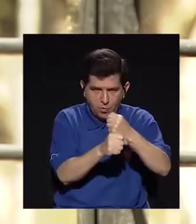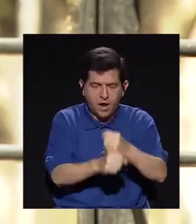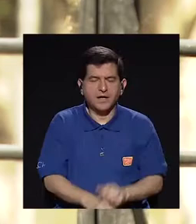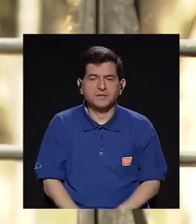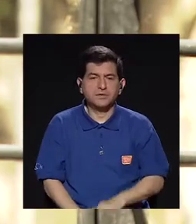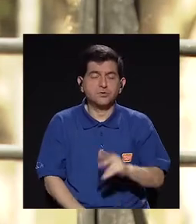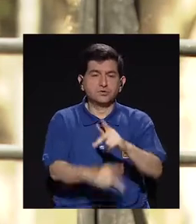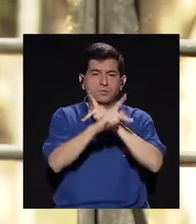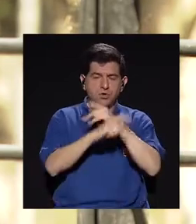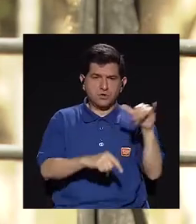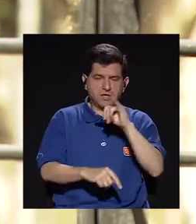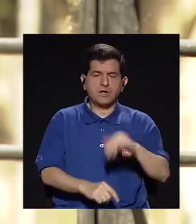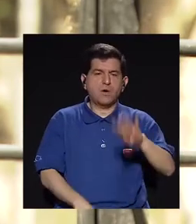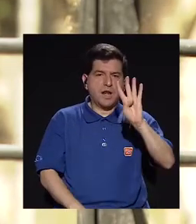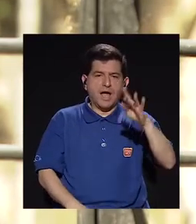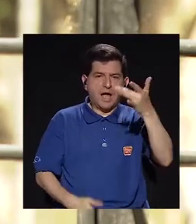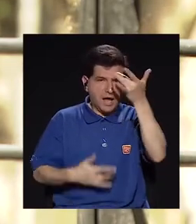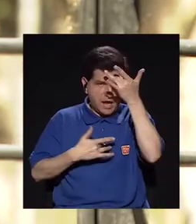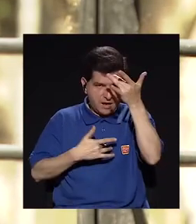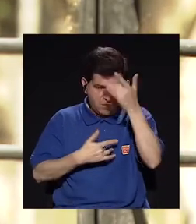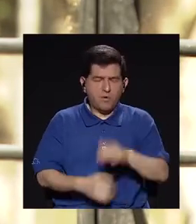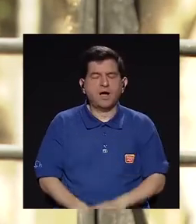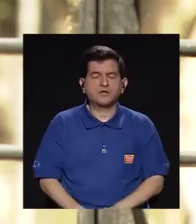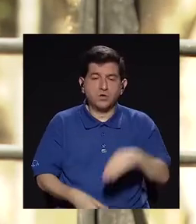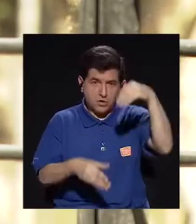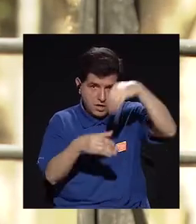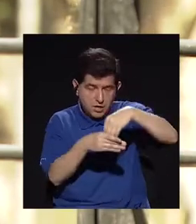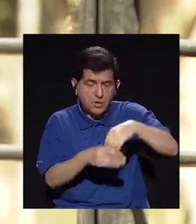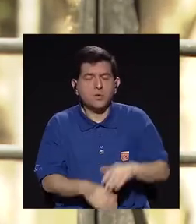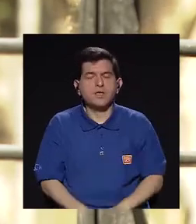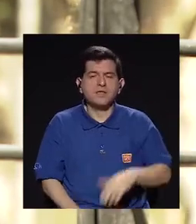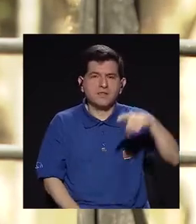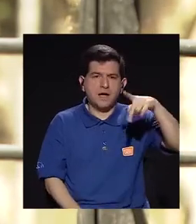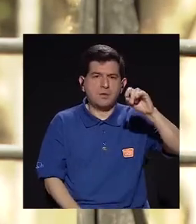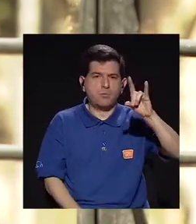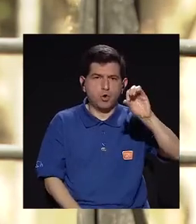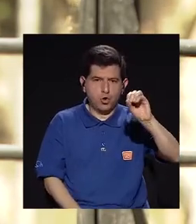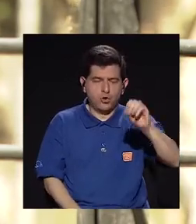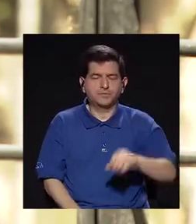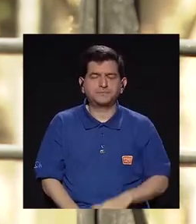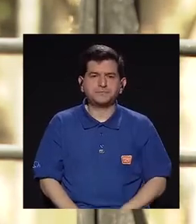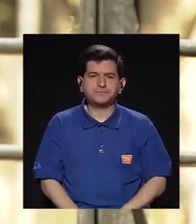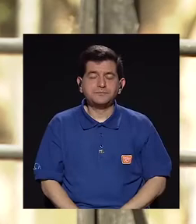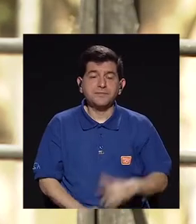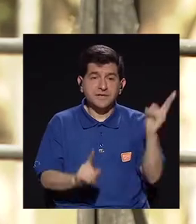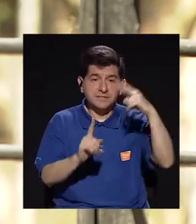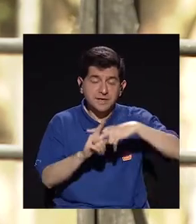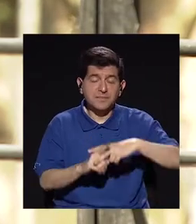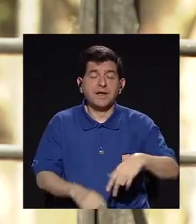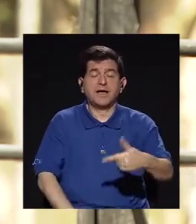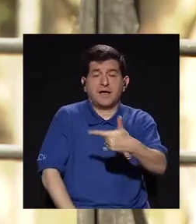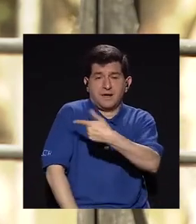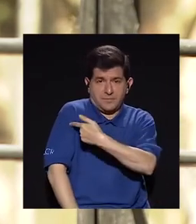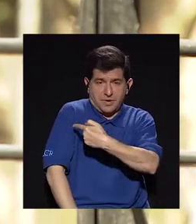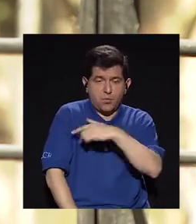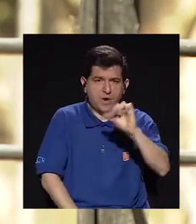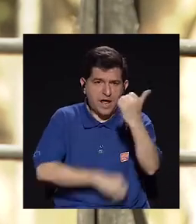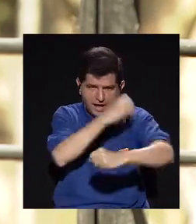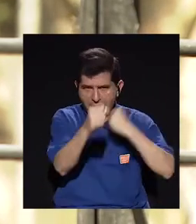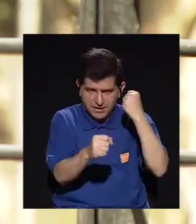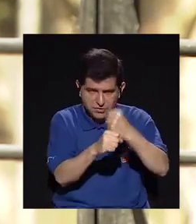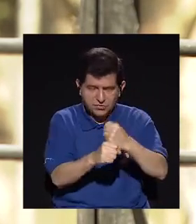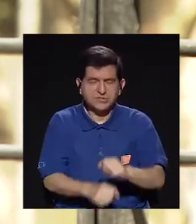vacuna que protege también contra 4 enfermedades, polio, difteria, pertusis y tétanos. Se aplica una vacuna a los 10